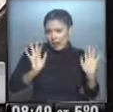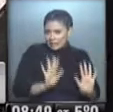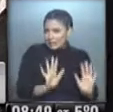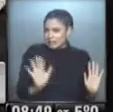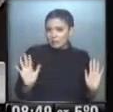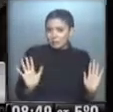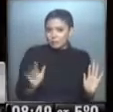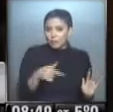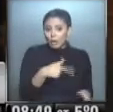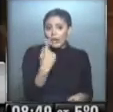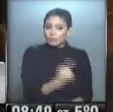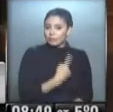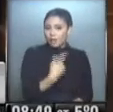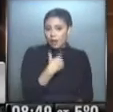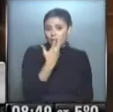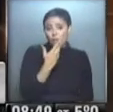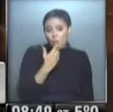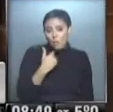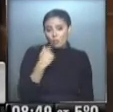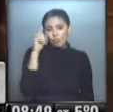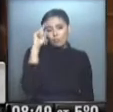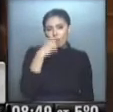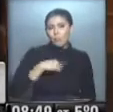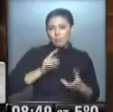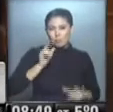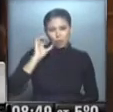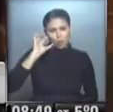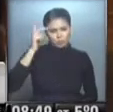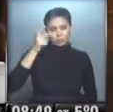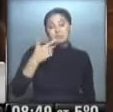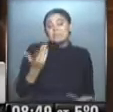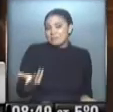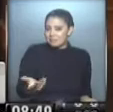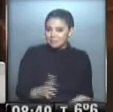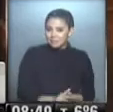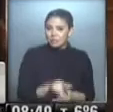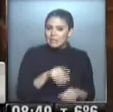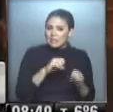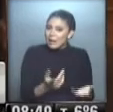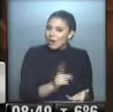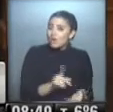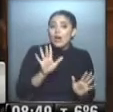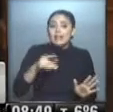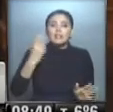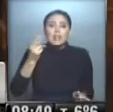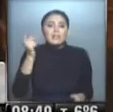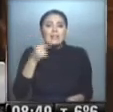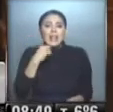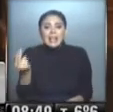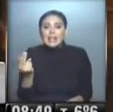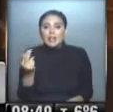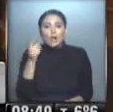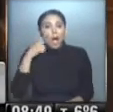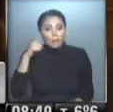desde ese punto de vista porque es un solitario es un trato unión pero evidentemente no lo mejor para él así lo entiende el hijo entonces le